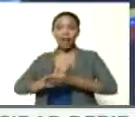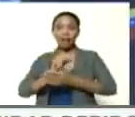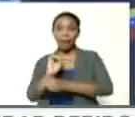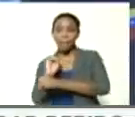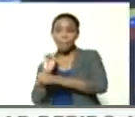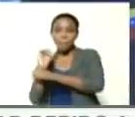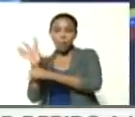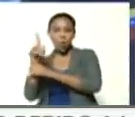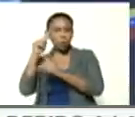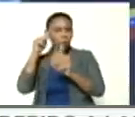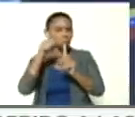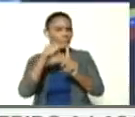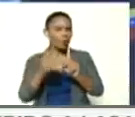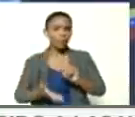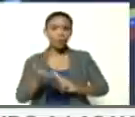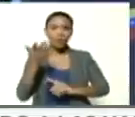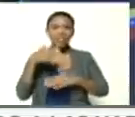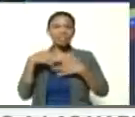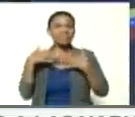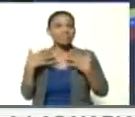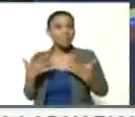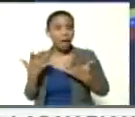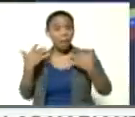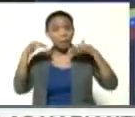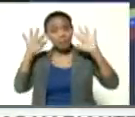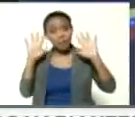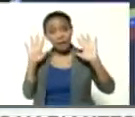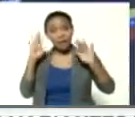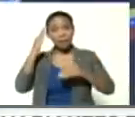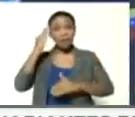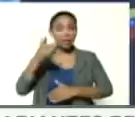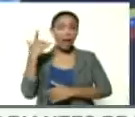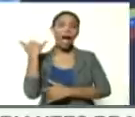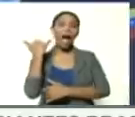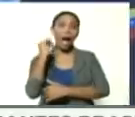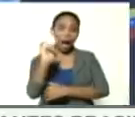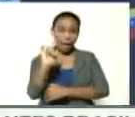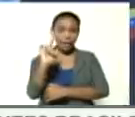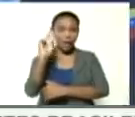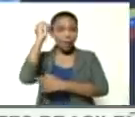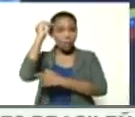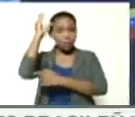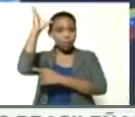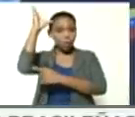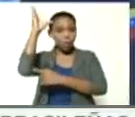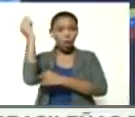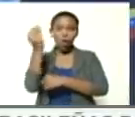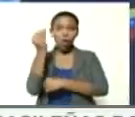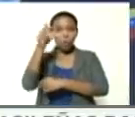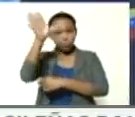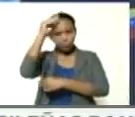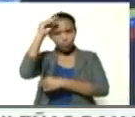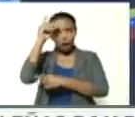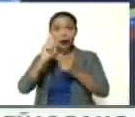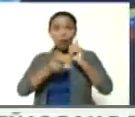con un objetivo fundamental, a pesar de que nuestra Fuerza Armada tiene conocimiento. Incluso algunos fueron